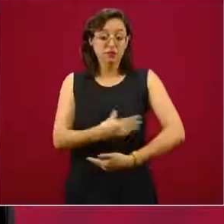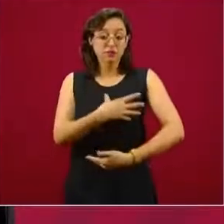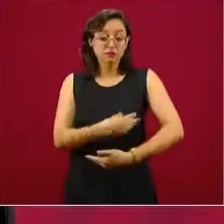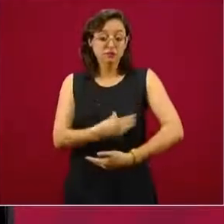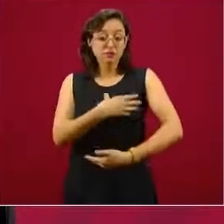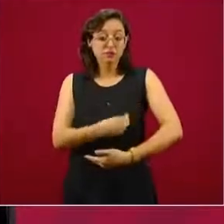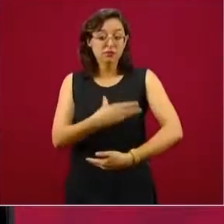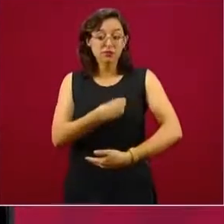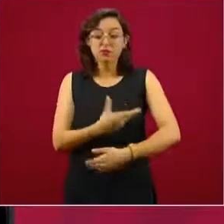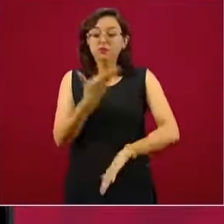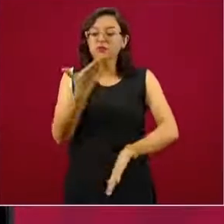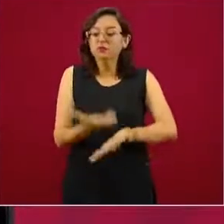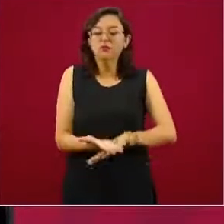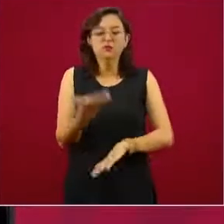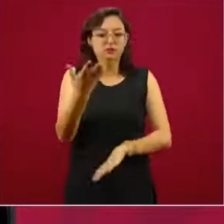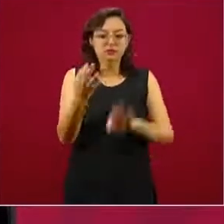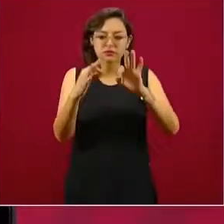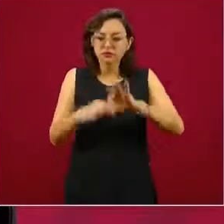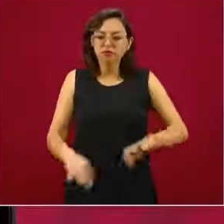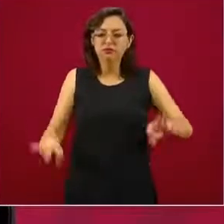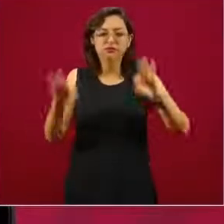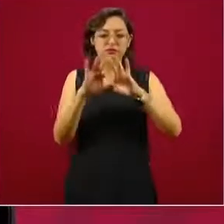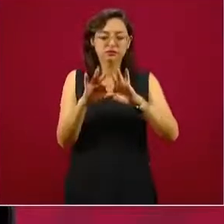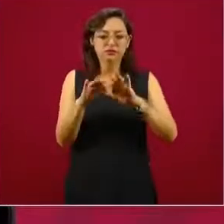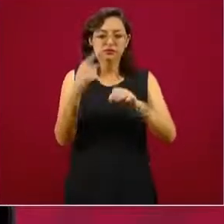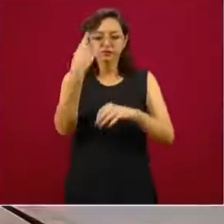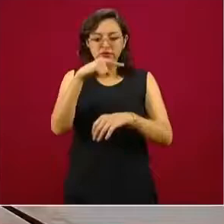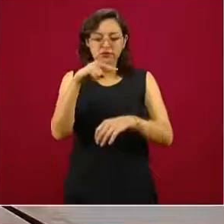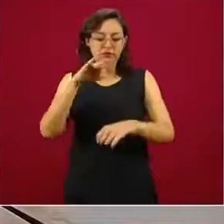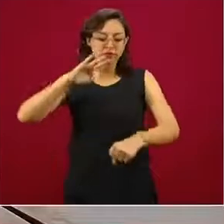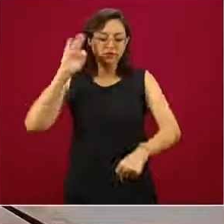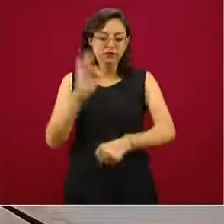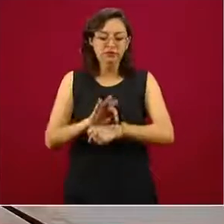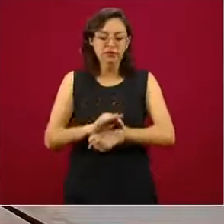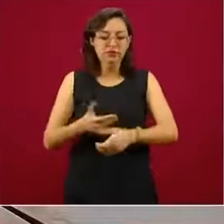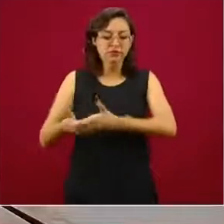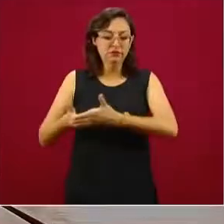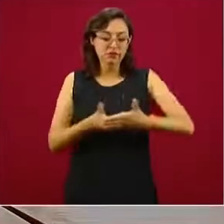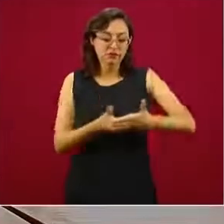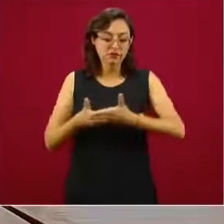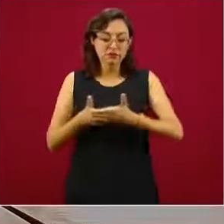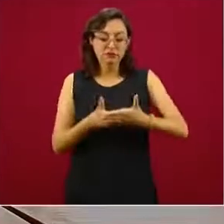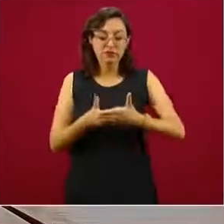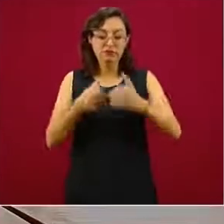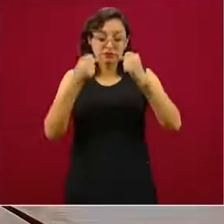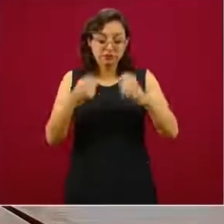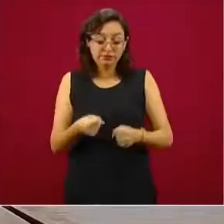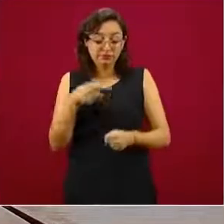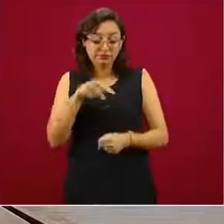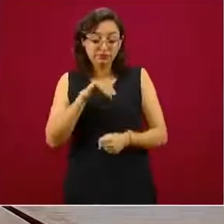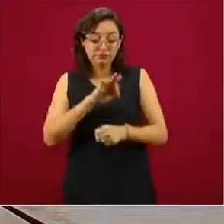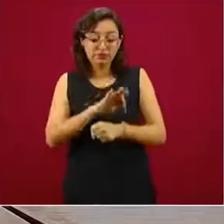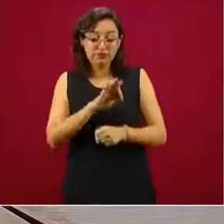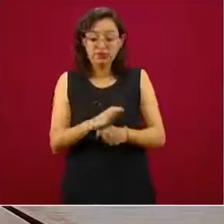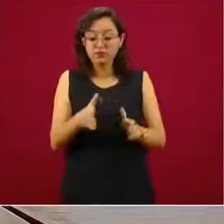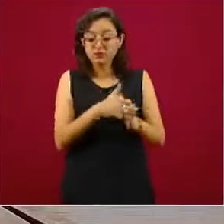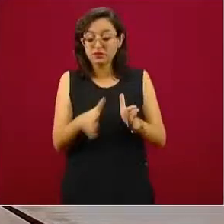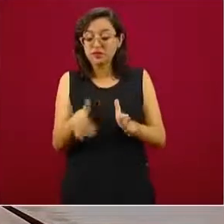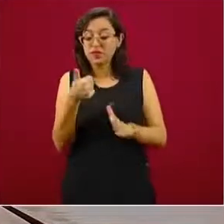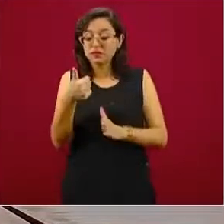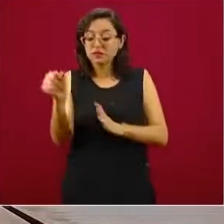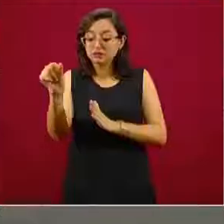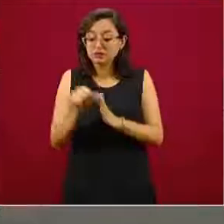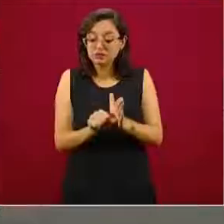elemento extraordinariamente importante para garantizar la salud, no solamente del lactante en los primeros 6 meses